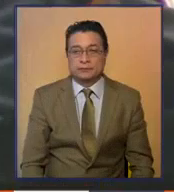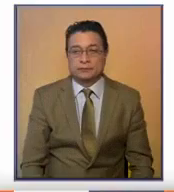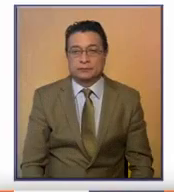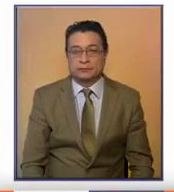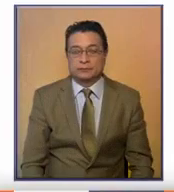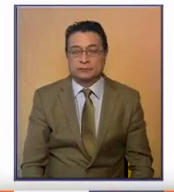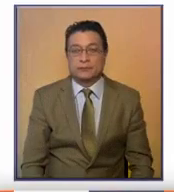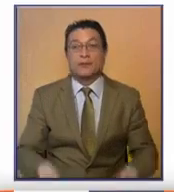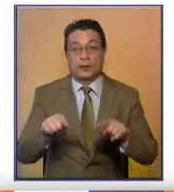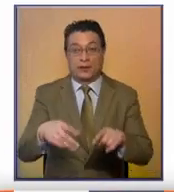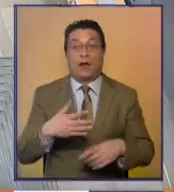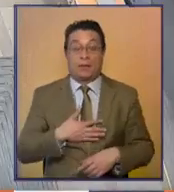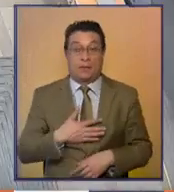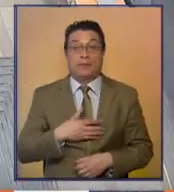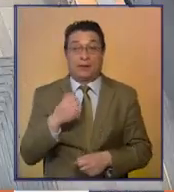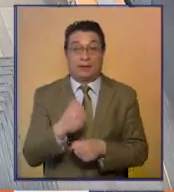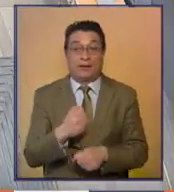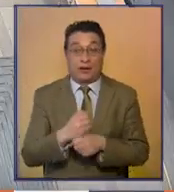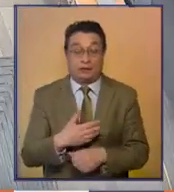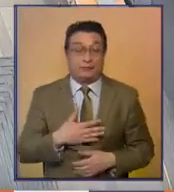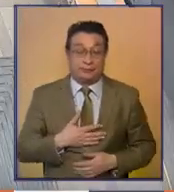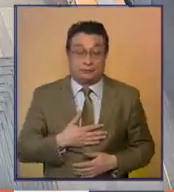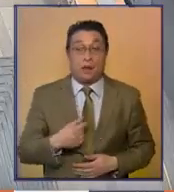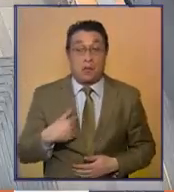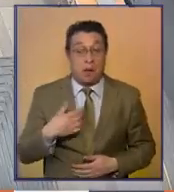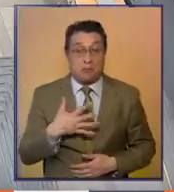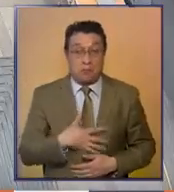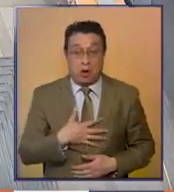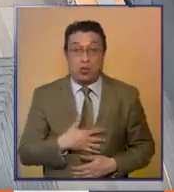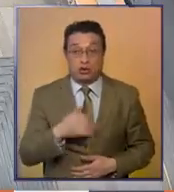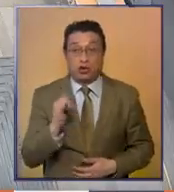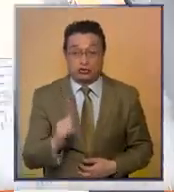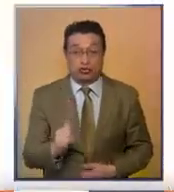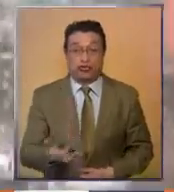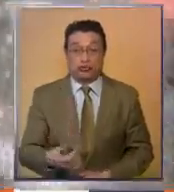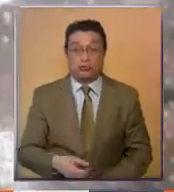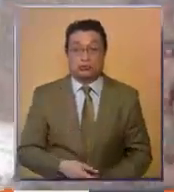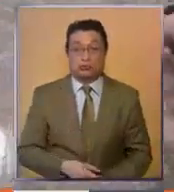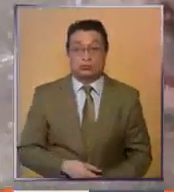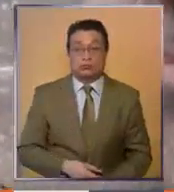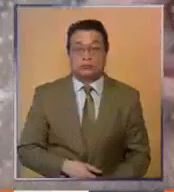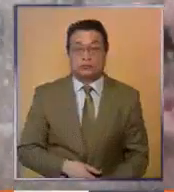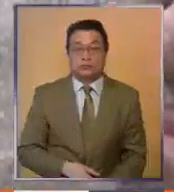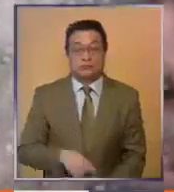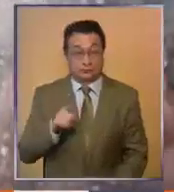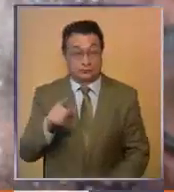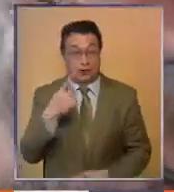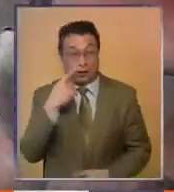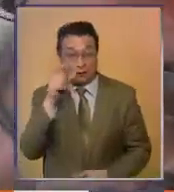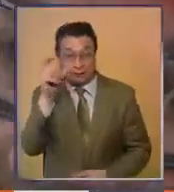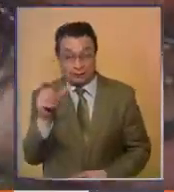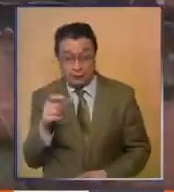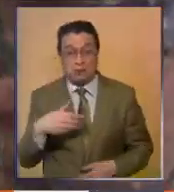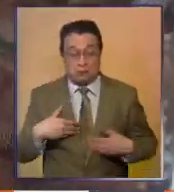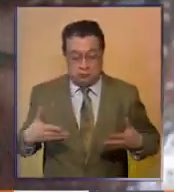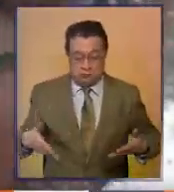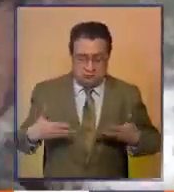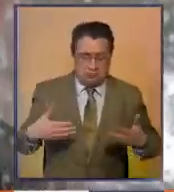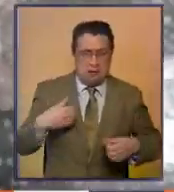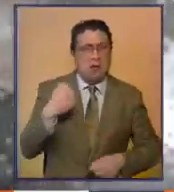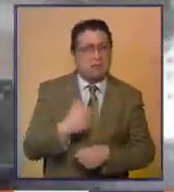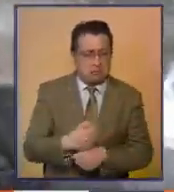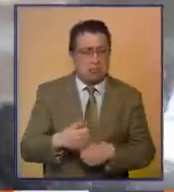Este es mi trabajo, me gusta hacerlo. A Leonardo Órdenes lo motiva su trabajo,